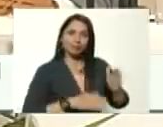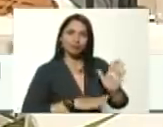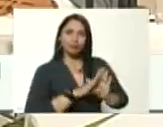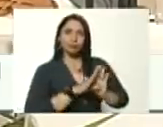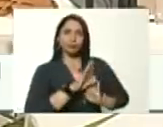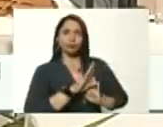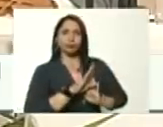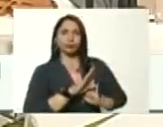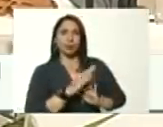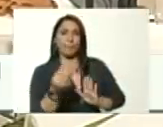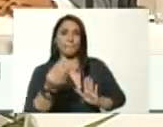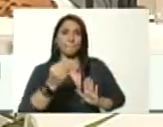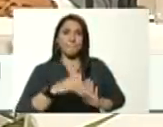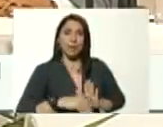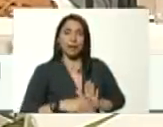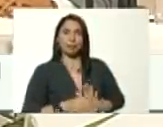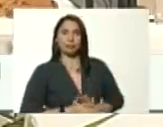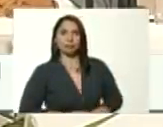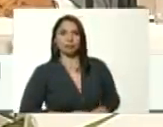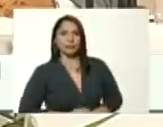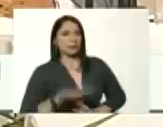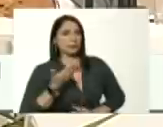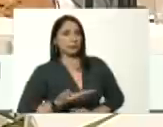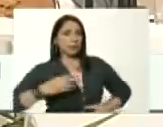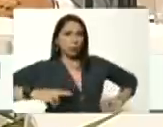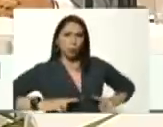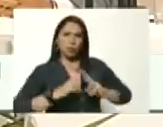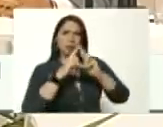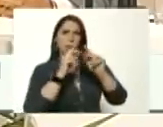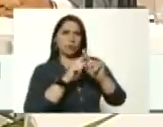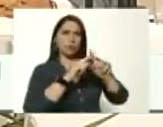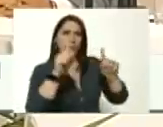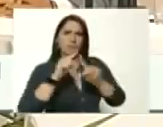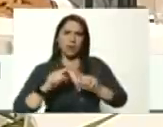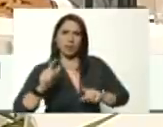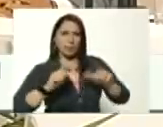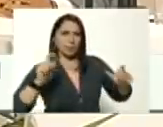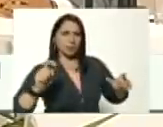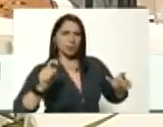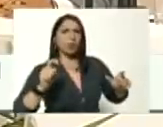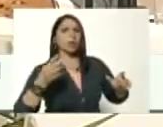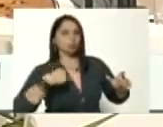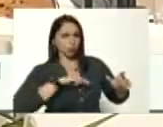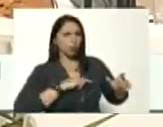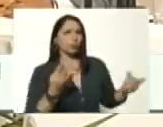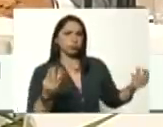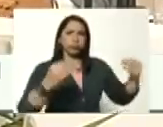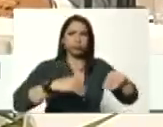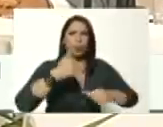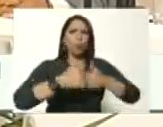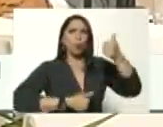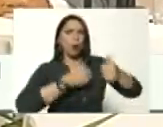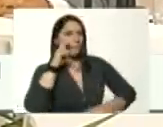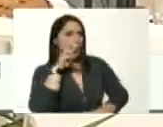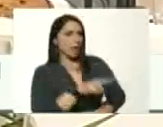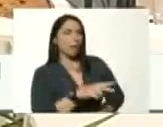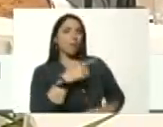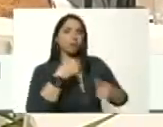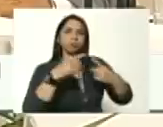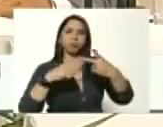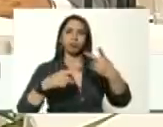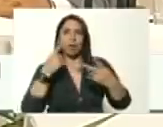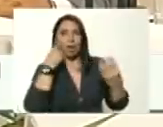es mucho más fructífero que nos encontremos entre diferentes y veamos qué opciones tenemos para el